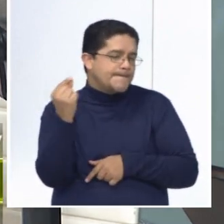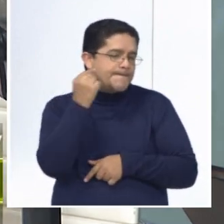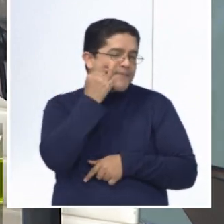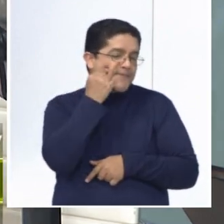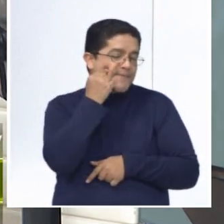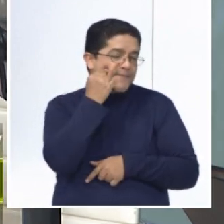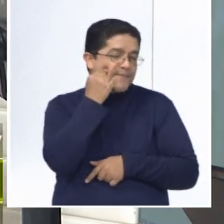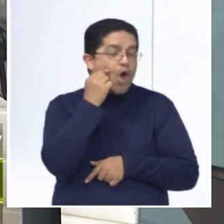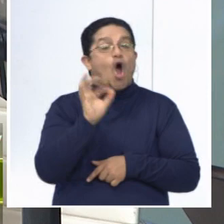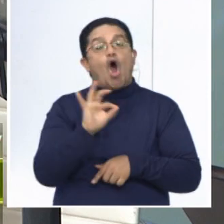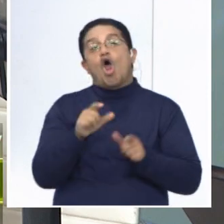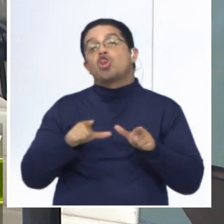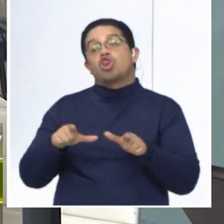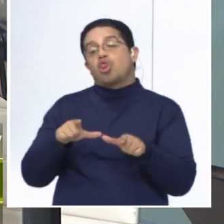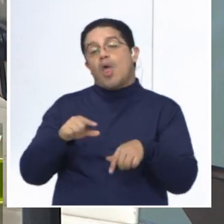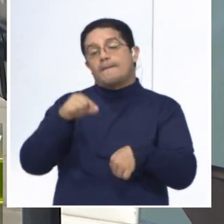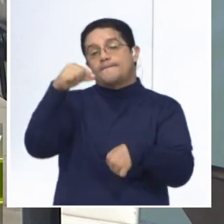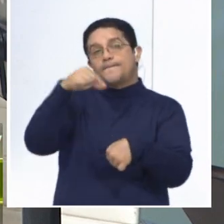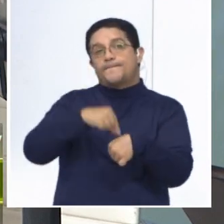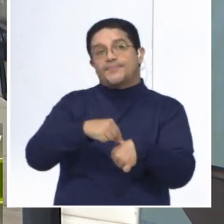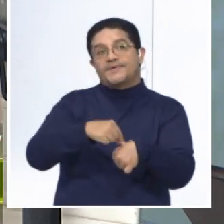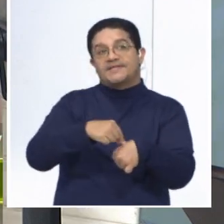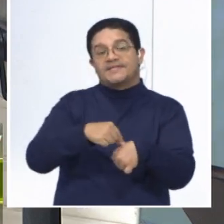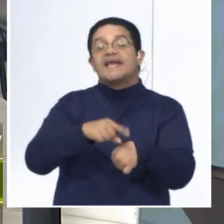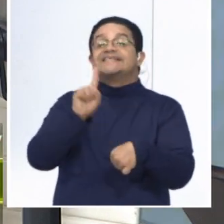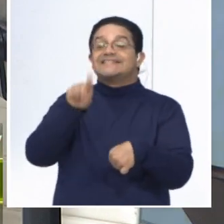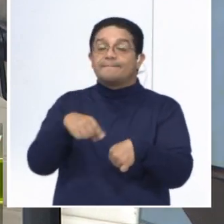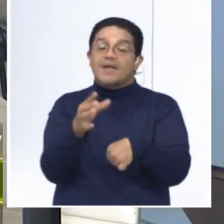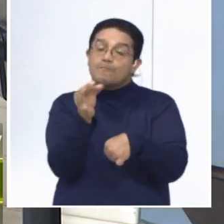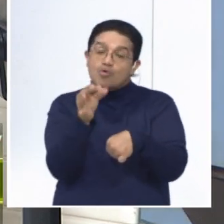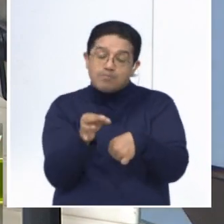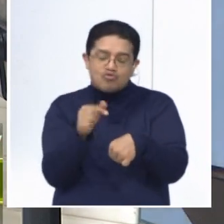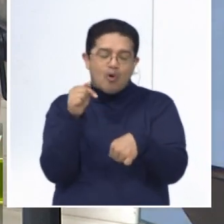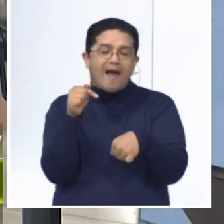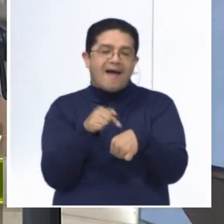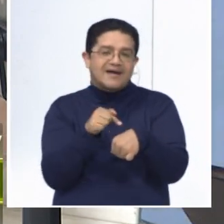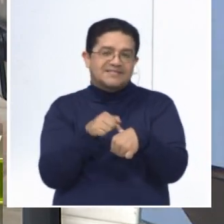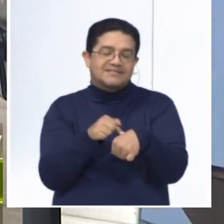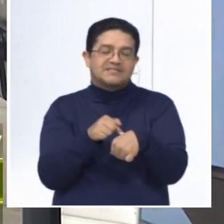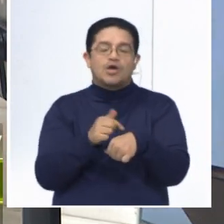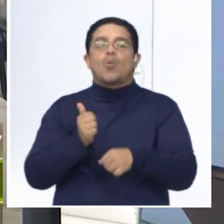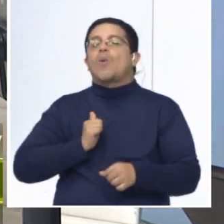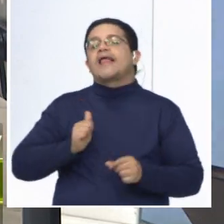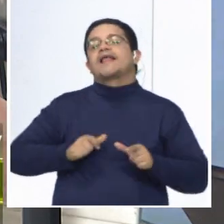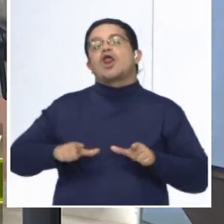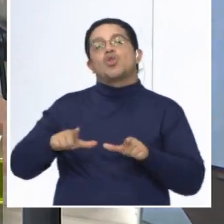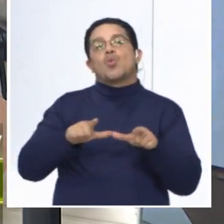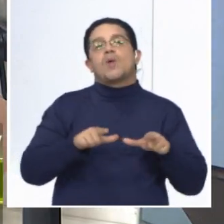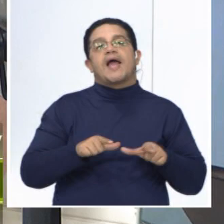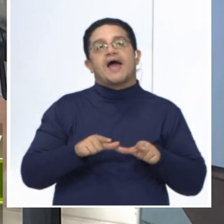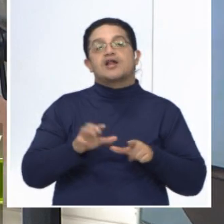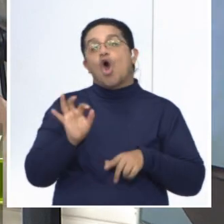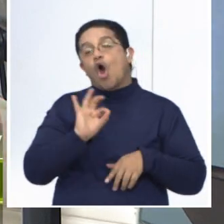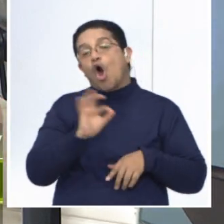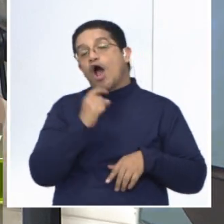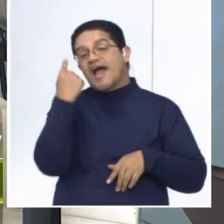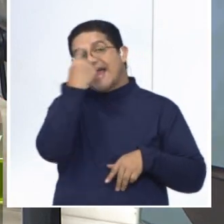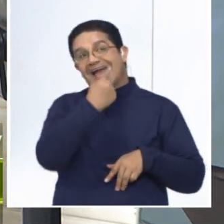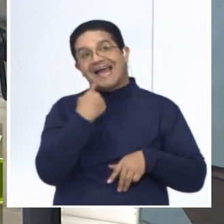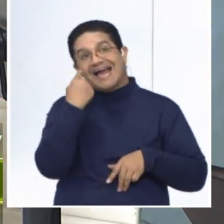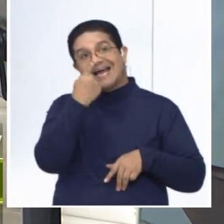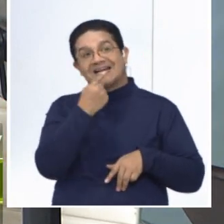digamos, donde picó y después dejó las heces, sea en la piel, en cualquier parte de la piel, ¿verdad? O en la cara, va a